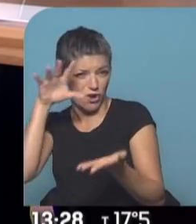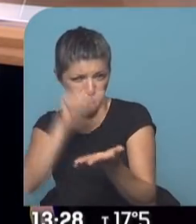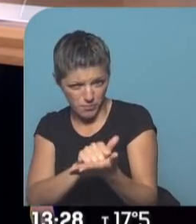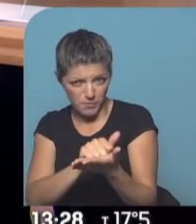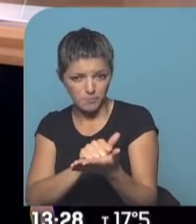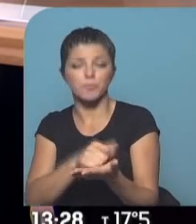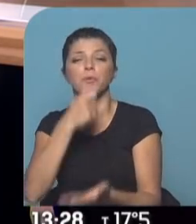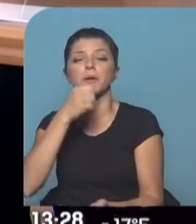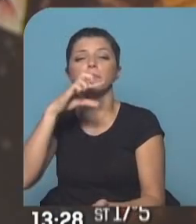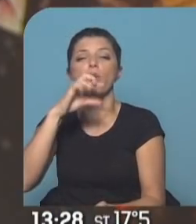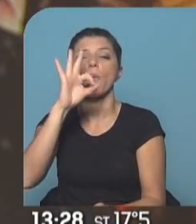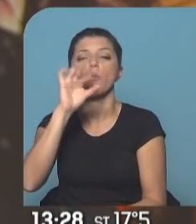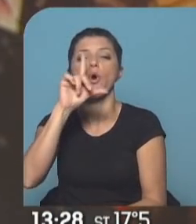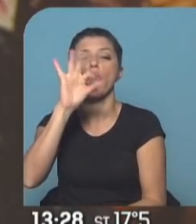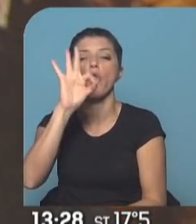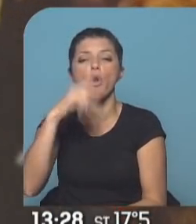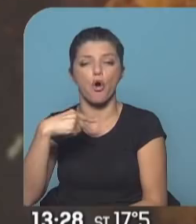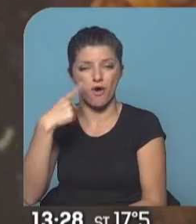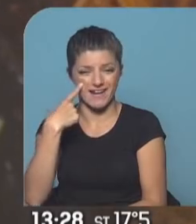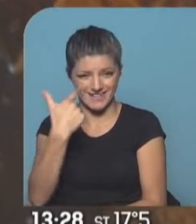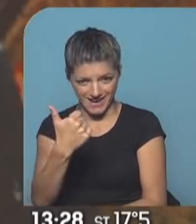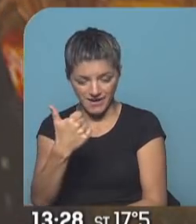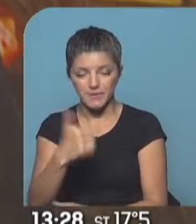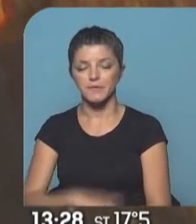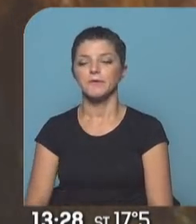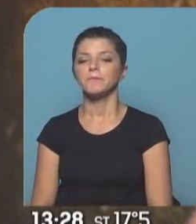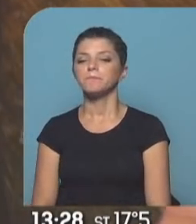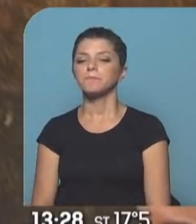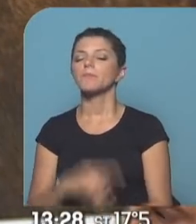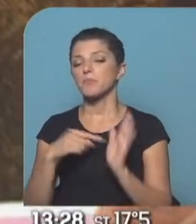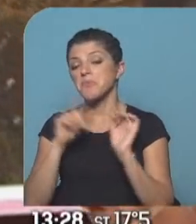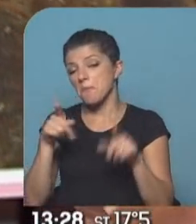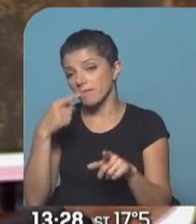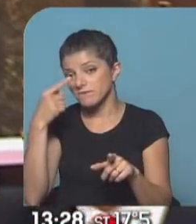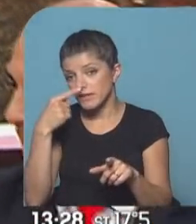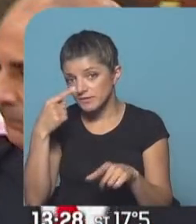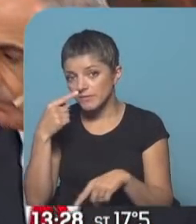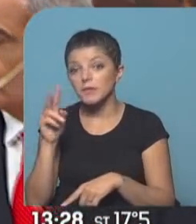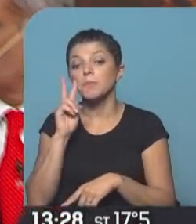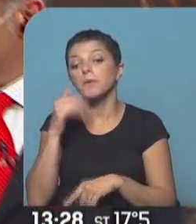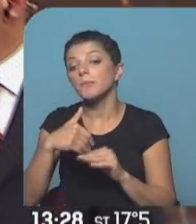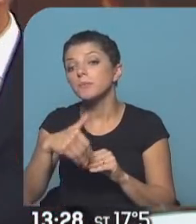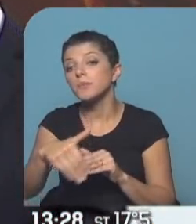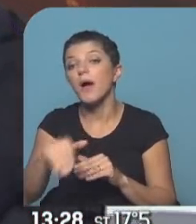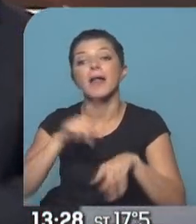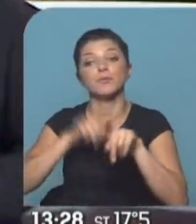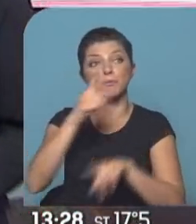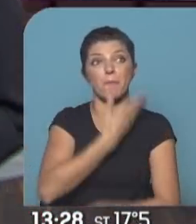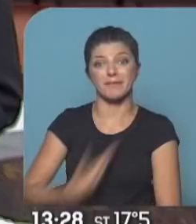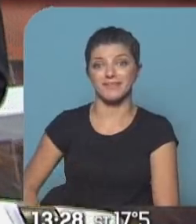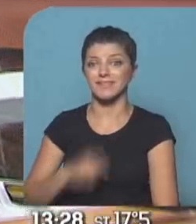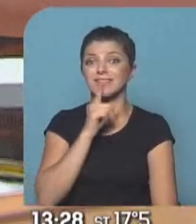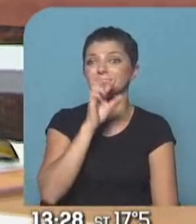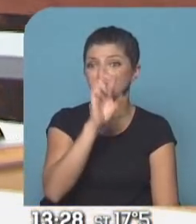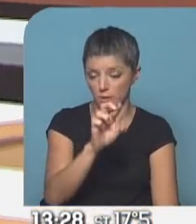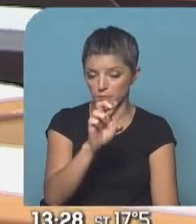de Polonia. Claro. Pero me parece interesante también cómo se va a plantear este esquema ahora en el escenario de Donald Trump en el poder. Con